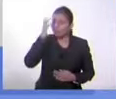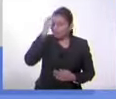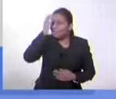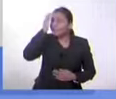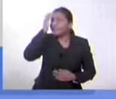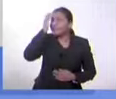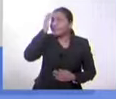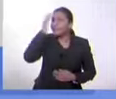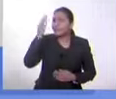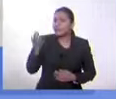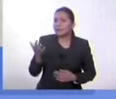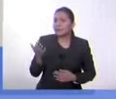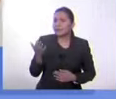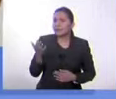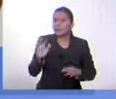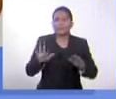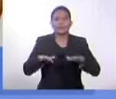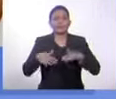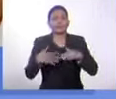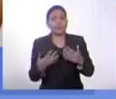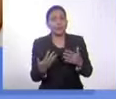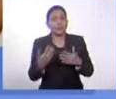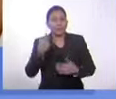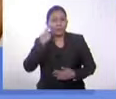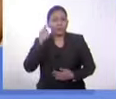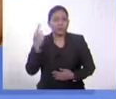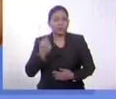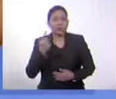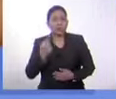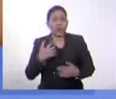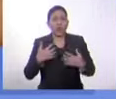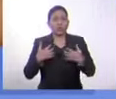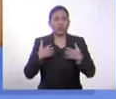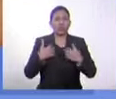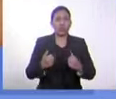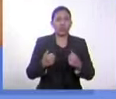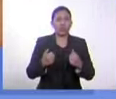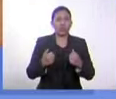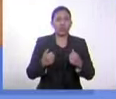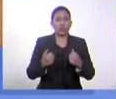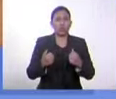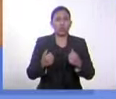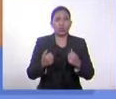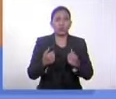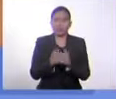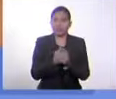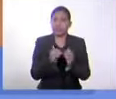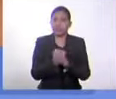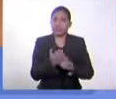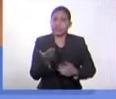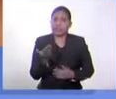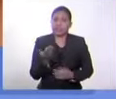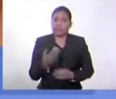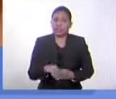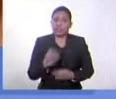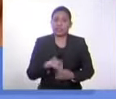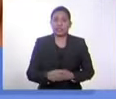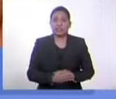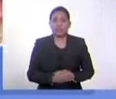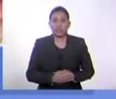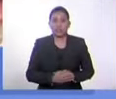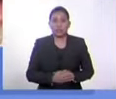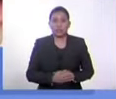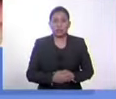esta situación para buscar alternativas de solución para que no se den estos casos. ¿Podríamos hablar de